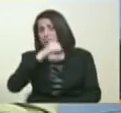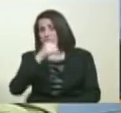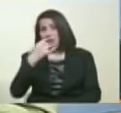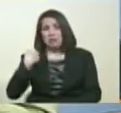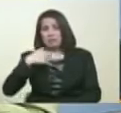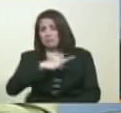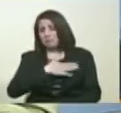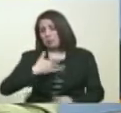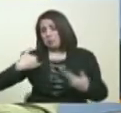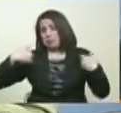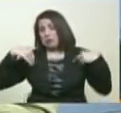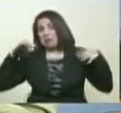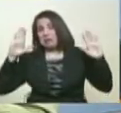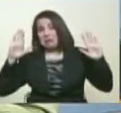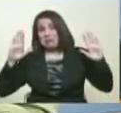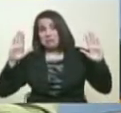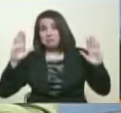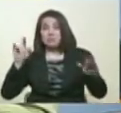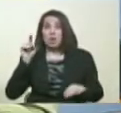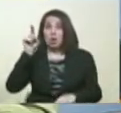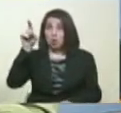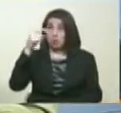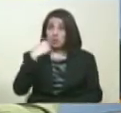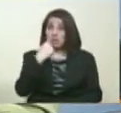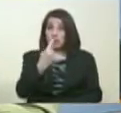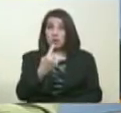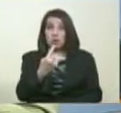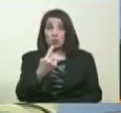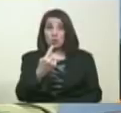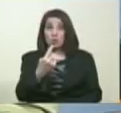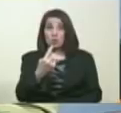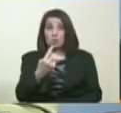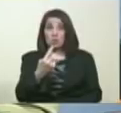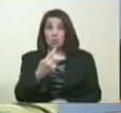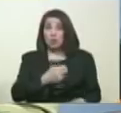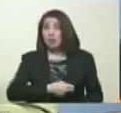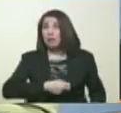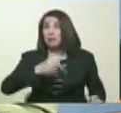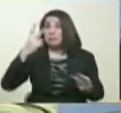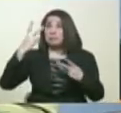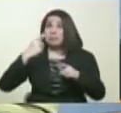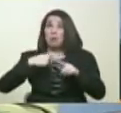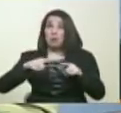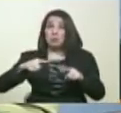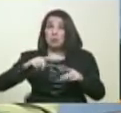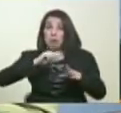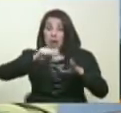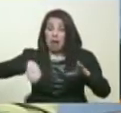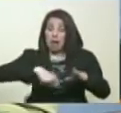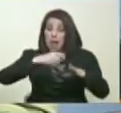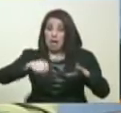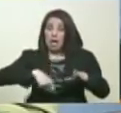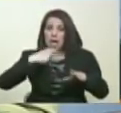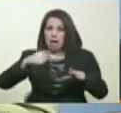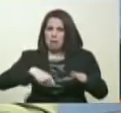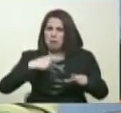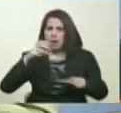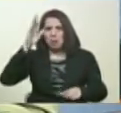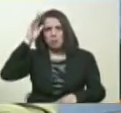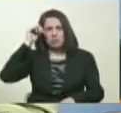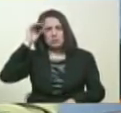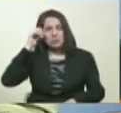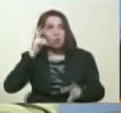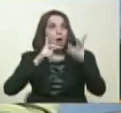querían. Cuando usted dijo que nos íbamos para el exterior a lavar posetas, yo lo escuché, presidente, me